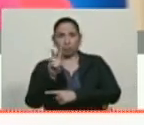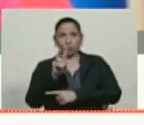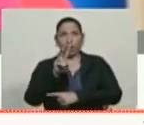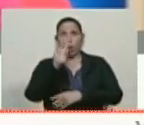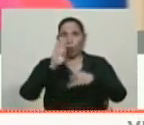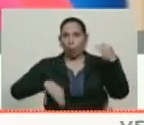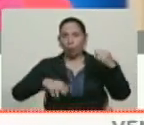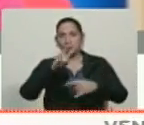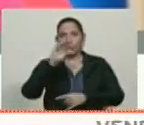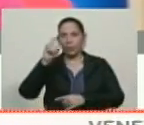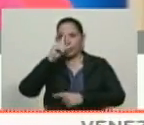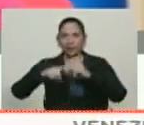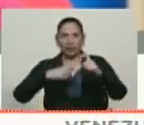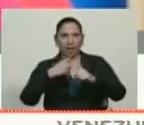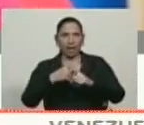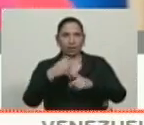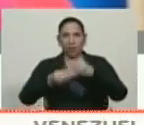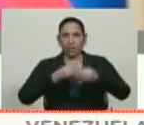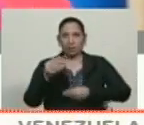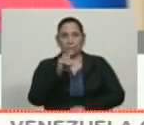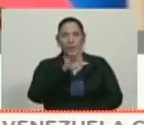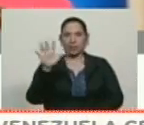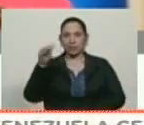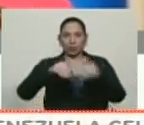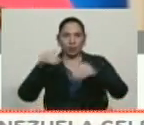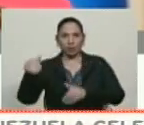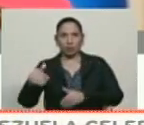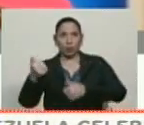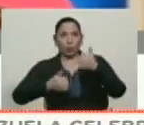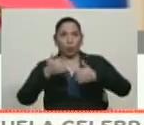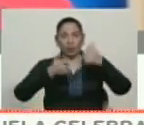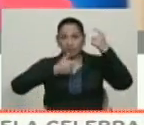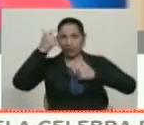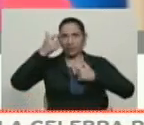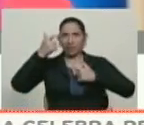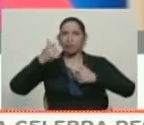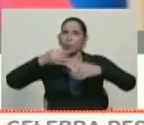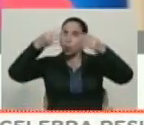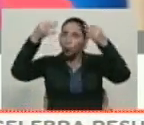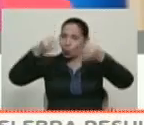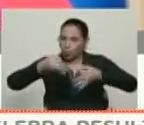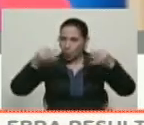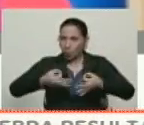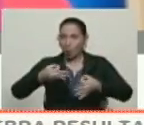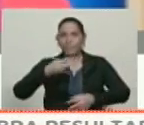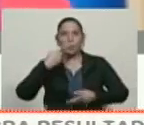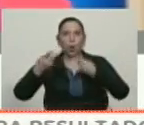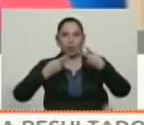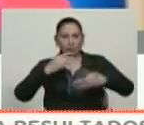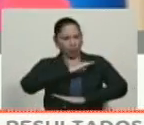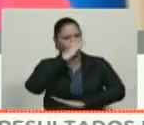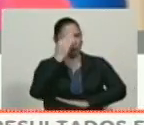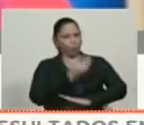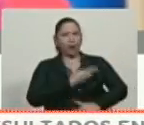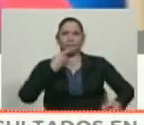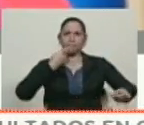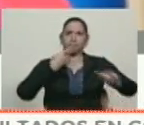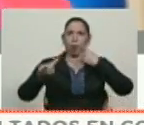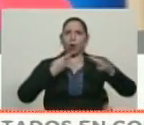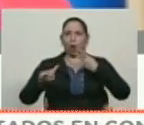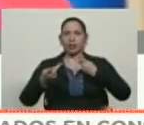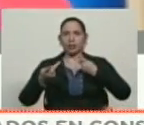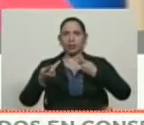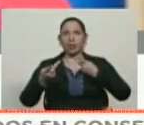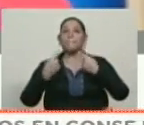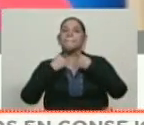años hemos realizado 25 elecciones, de los cuales el chavismo, que es una realidad política, es una fuerza política, ha